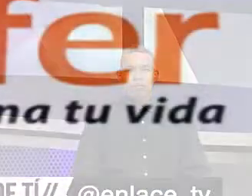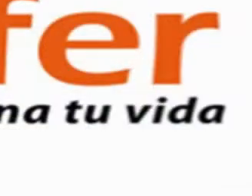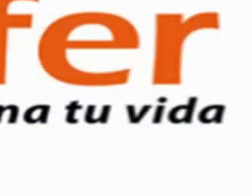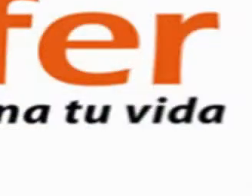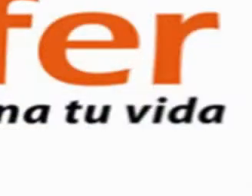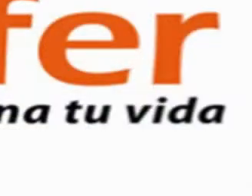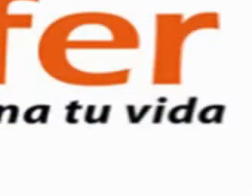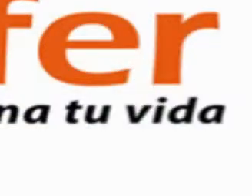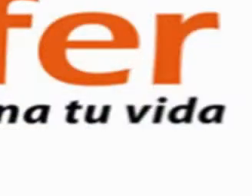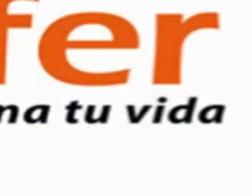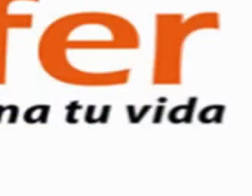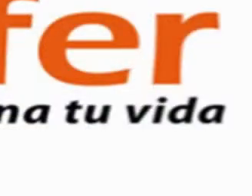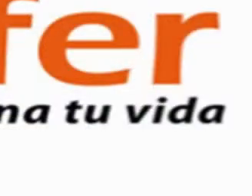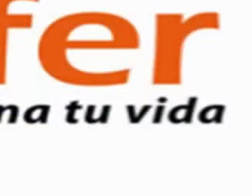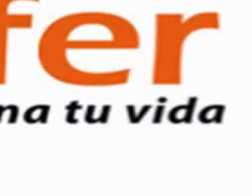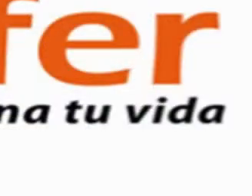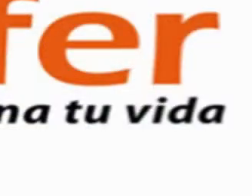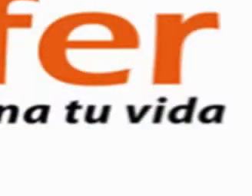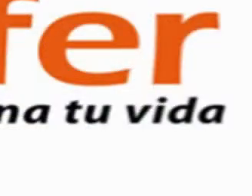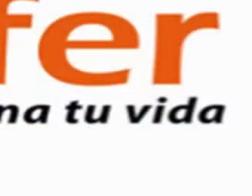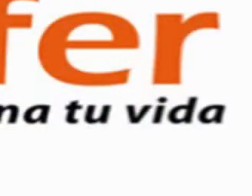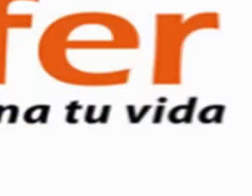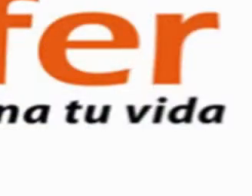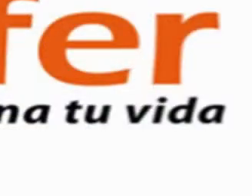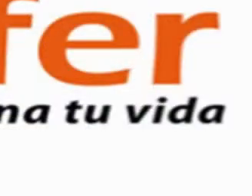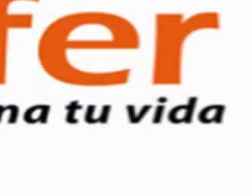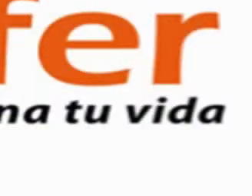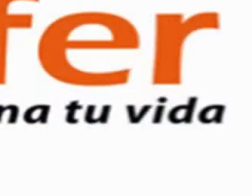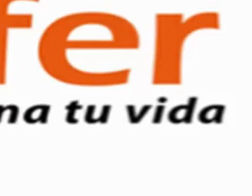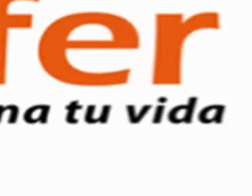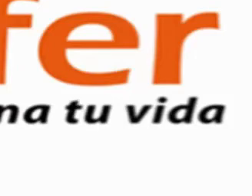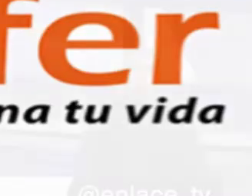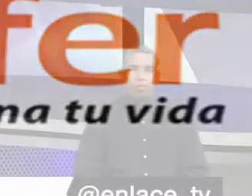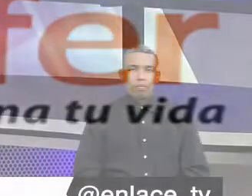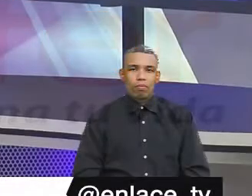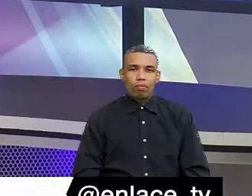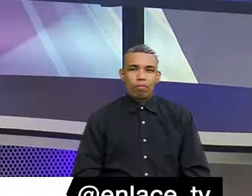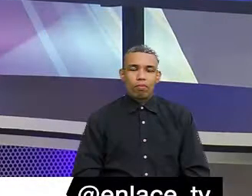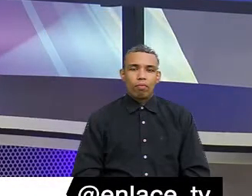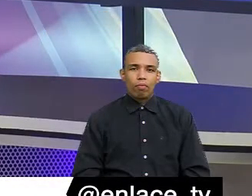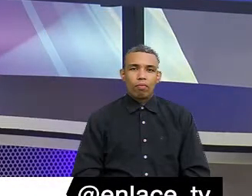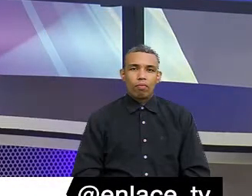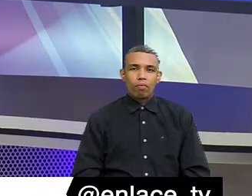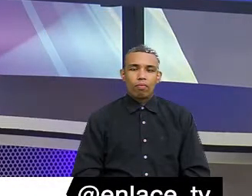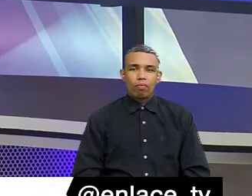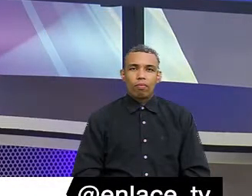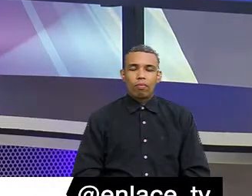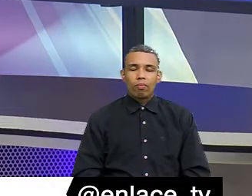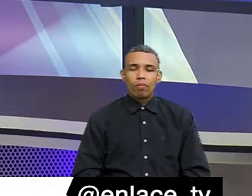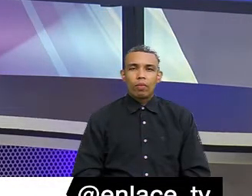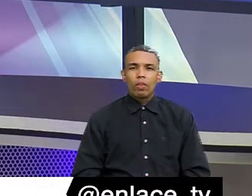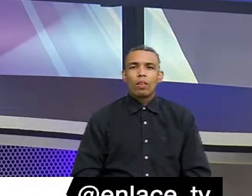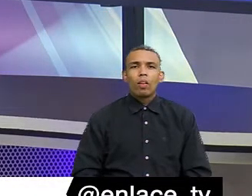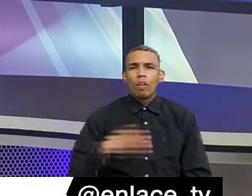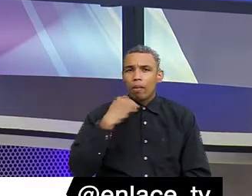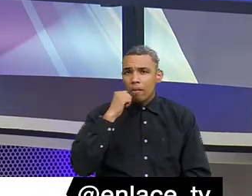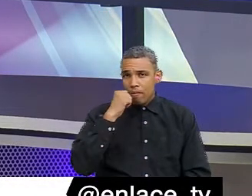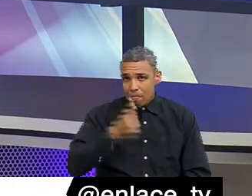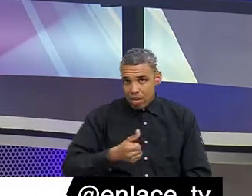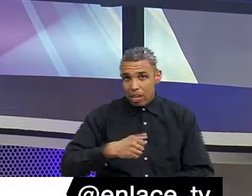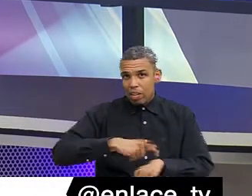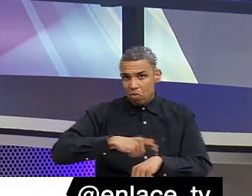despedirnos recuerden materiales eléctricos electro fer ilumina tu vida mañana lunes 4 de julio los esperamos de